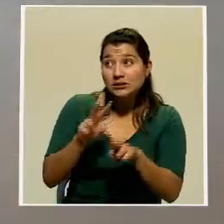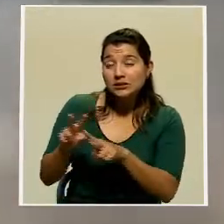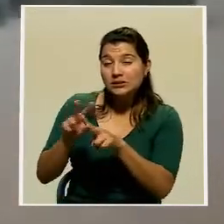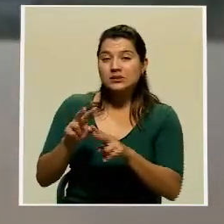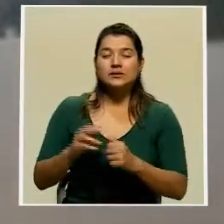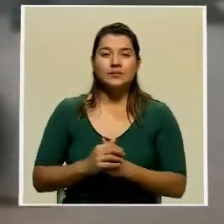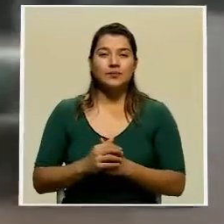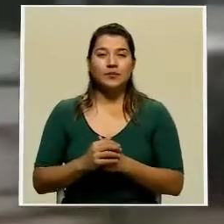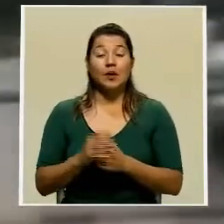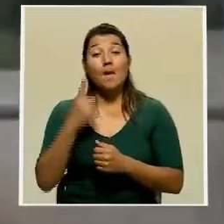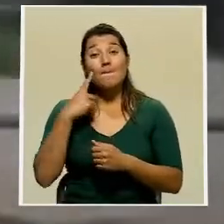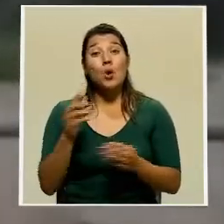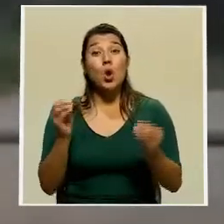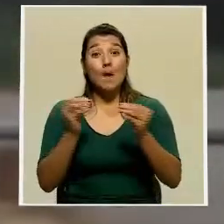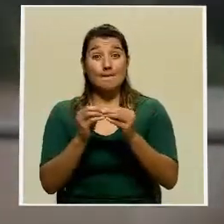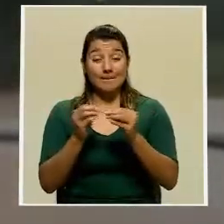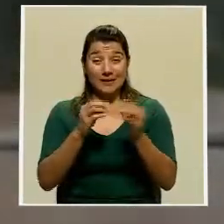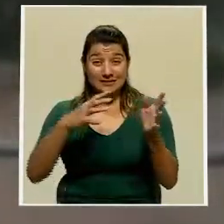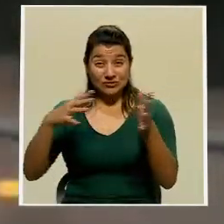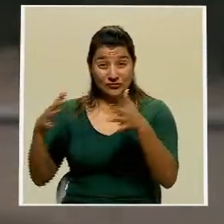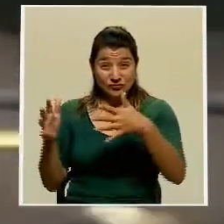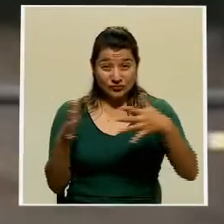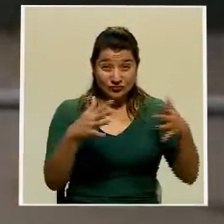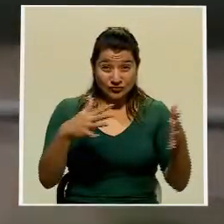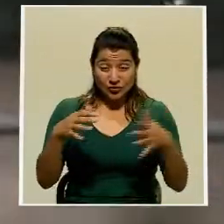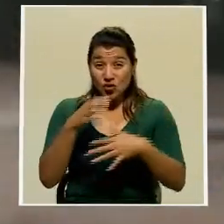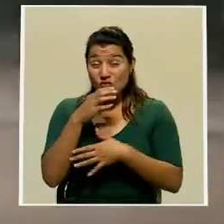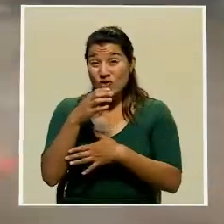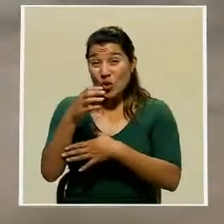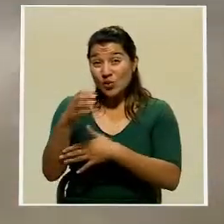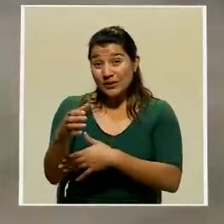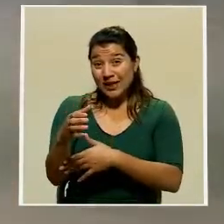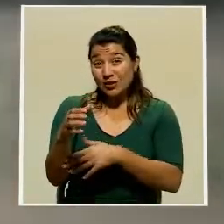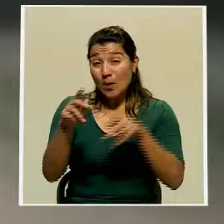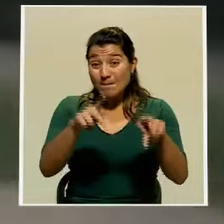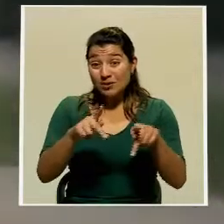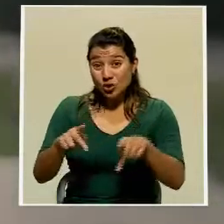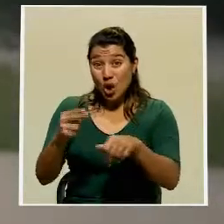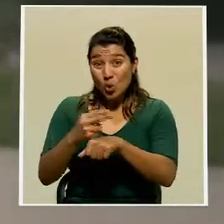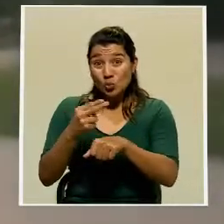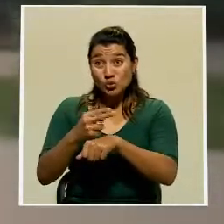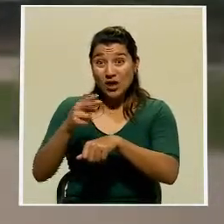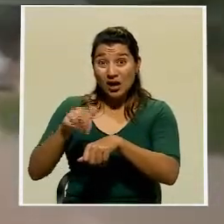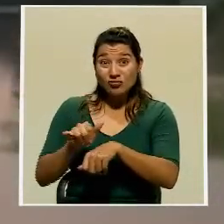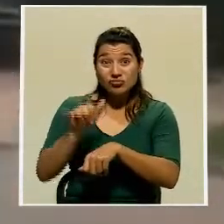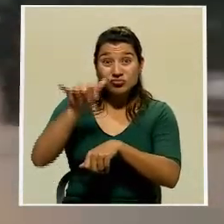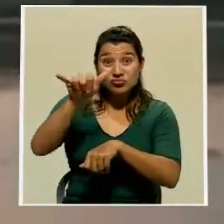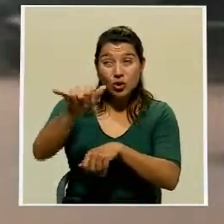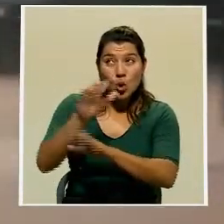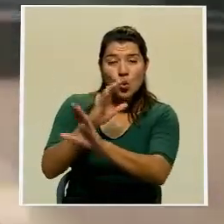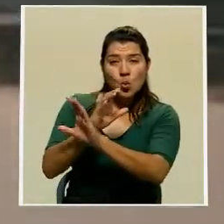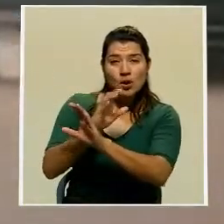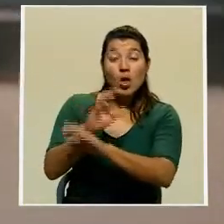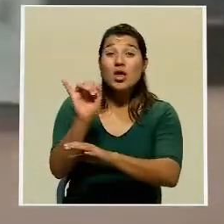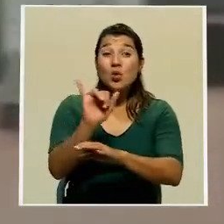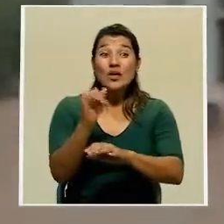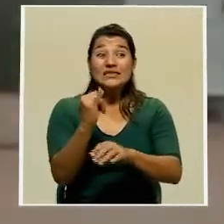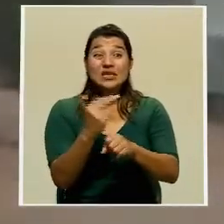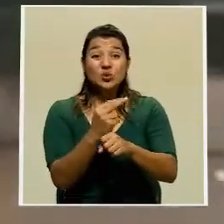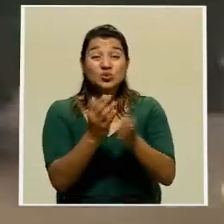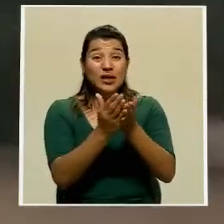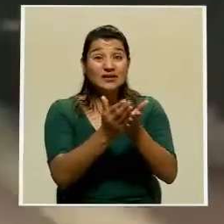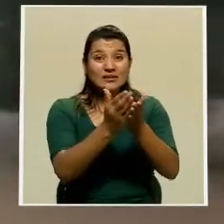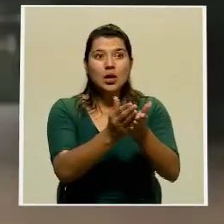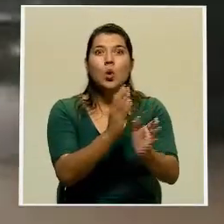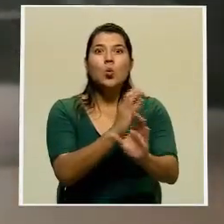Debido al aumento de la turbulencia, se recomienda a la navegación aérea tener precaución y al sector marítimo por el incremento de mar